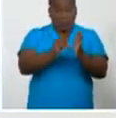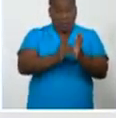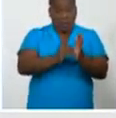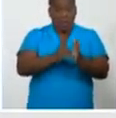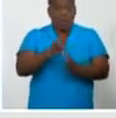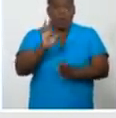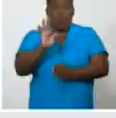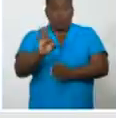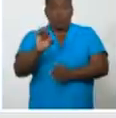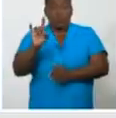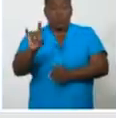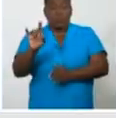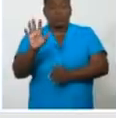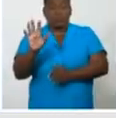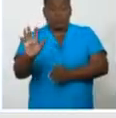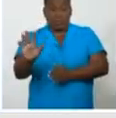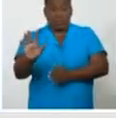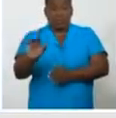4.895, el